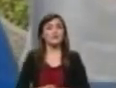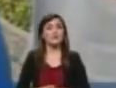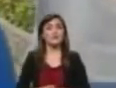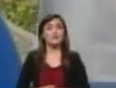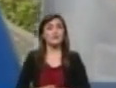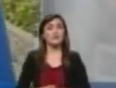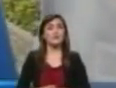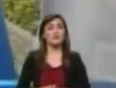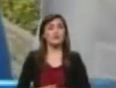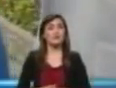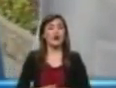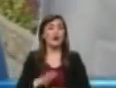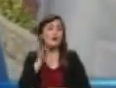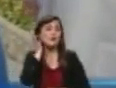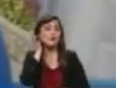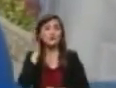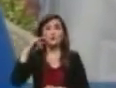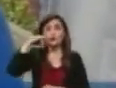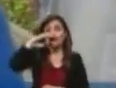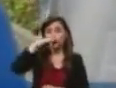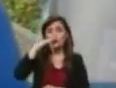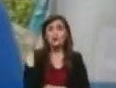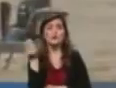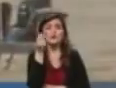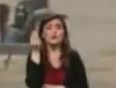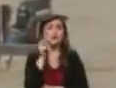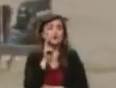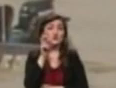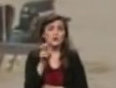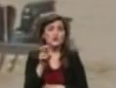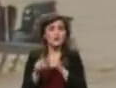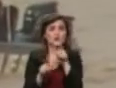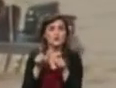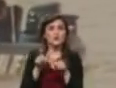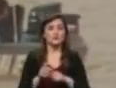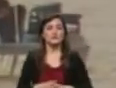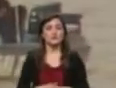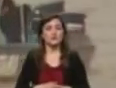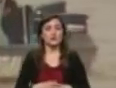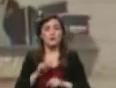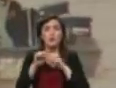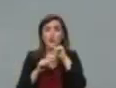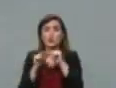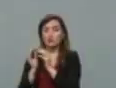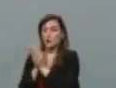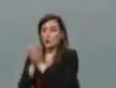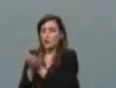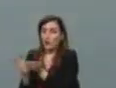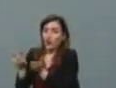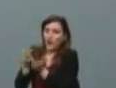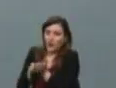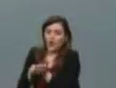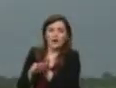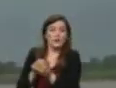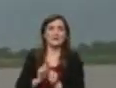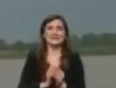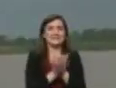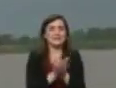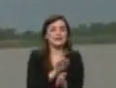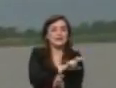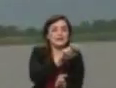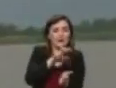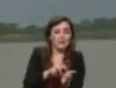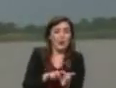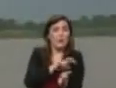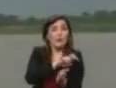señoras, niños, jóvenes, más o menos como unas 50 turistas personas. También. Pero poco a poco fueron traídos en botes y en helicópteros, a los que el viento